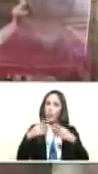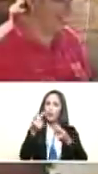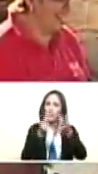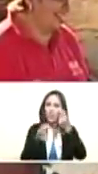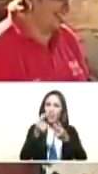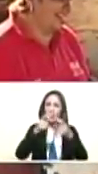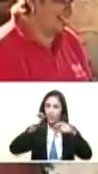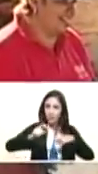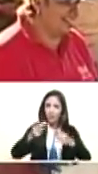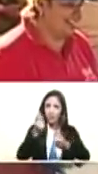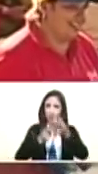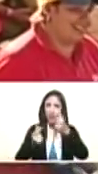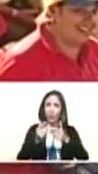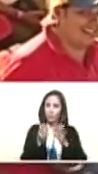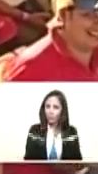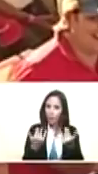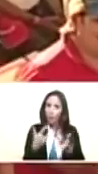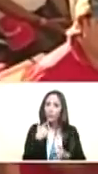fíjense ustedes.